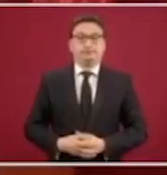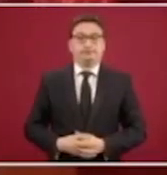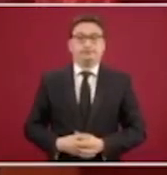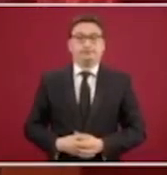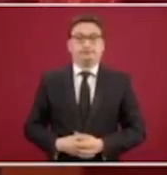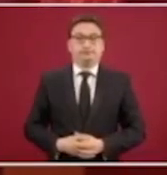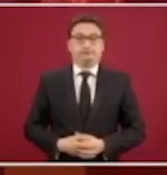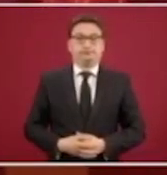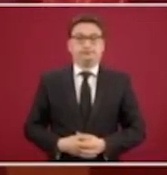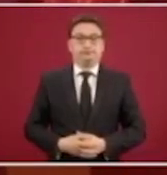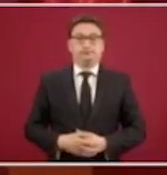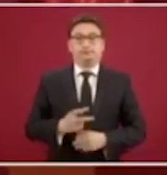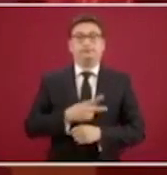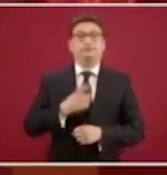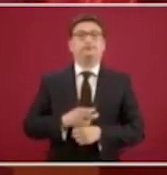Lo segundo